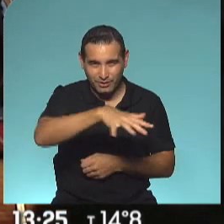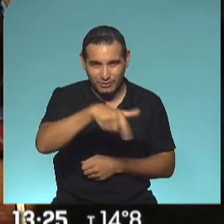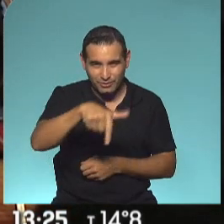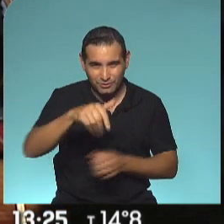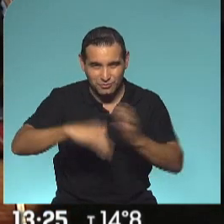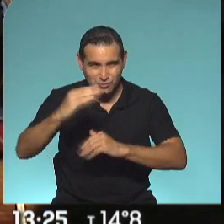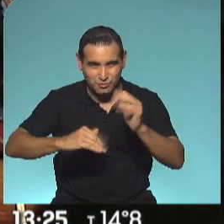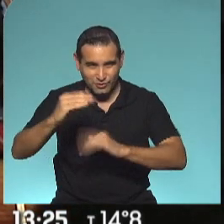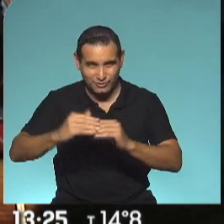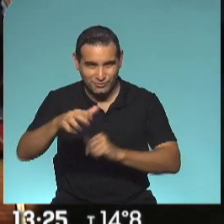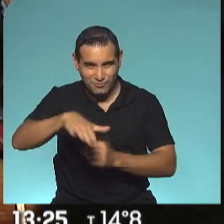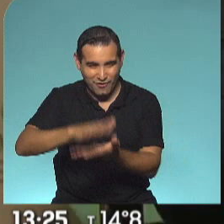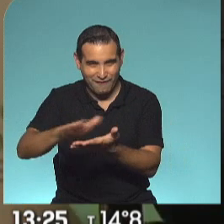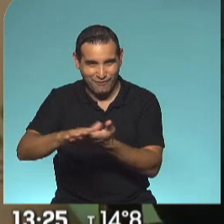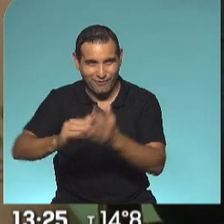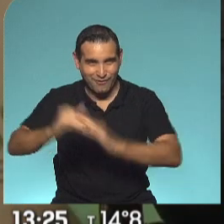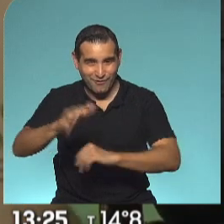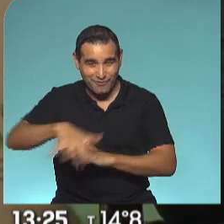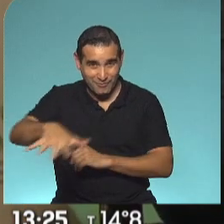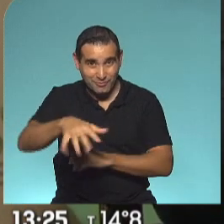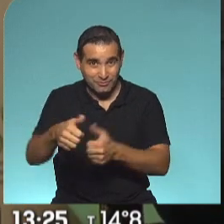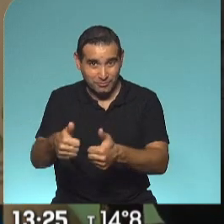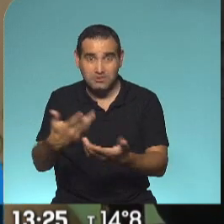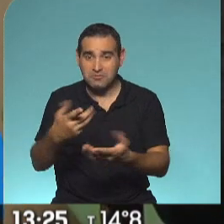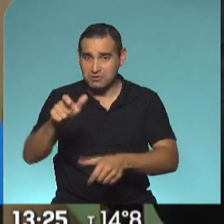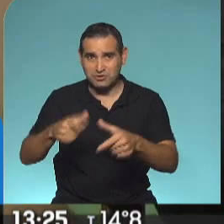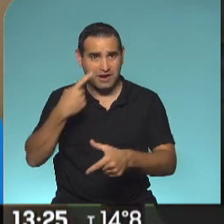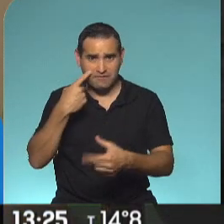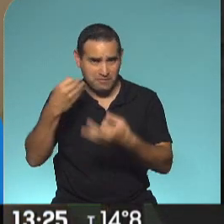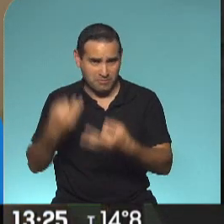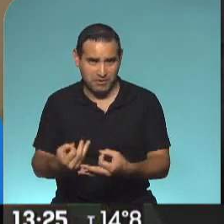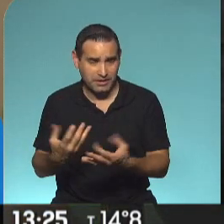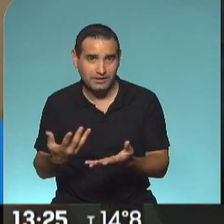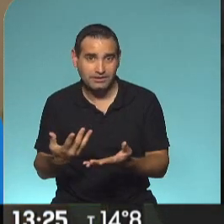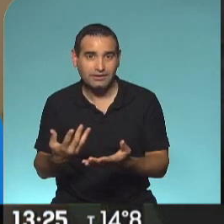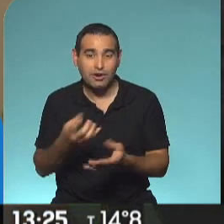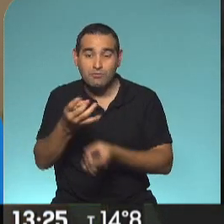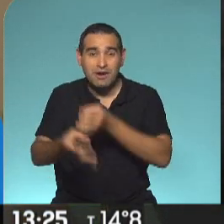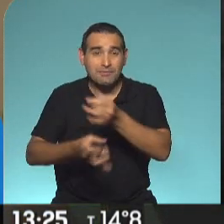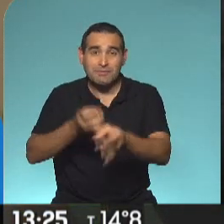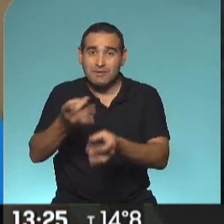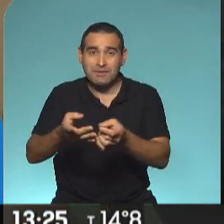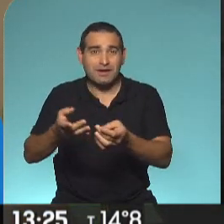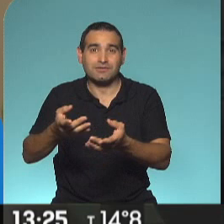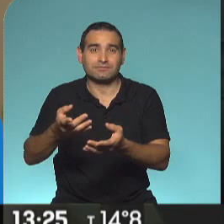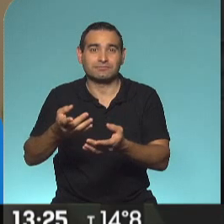construyó con condiciones de vida digna, el contagio es